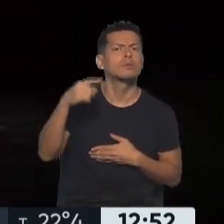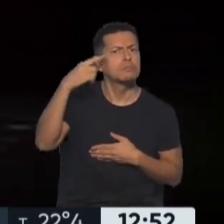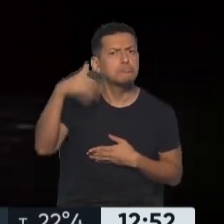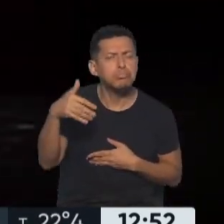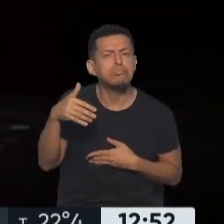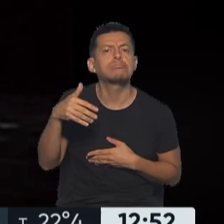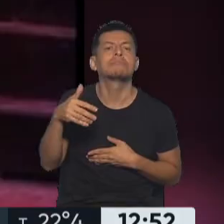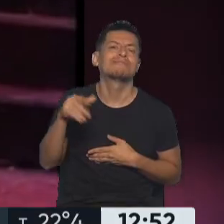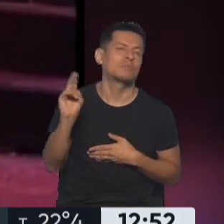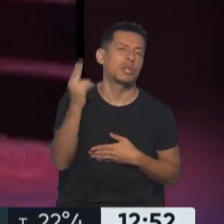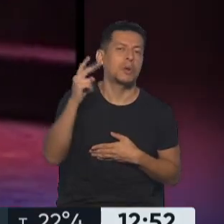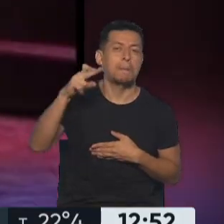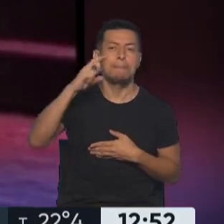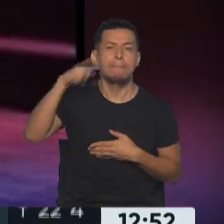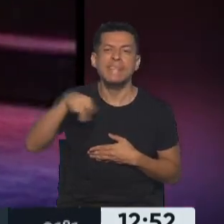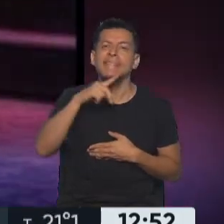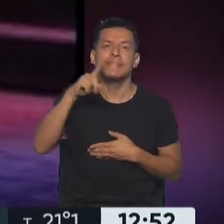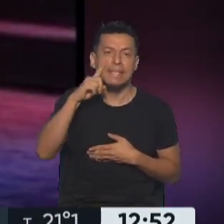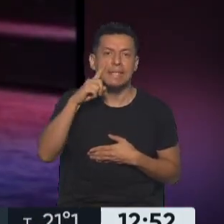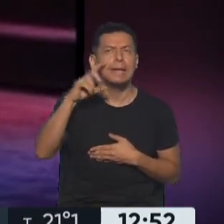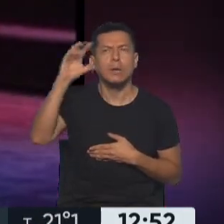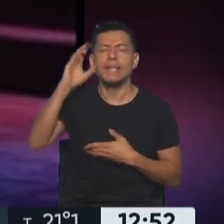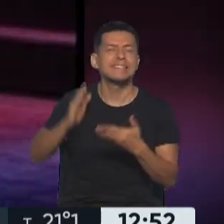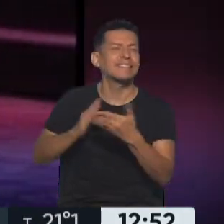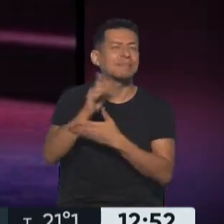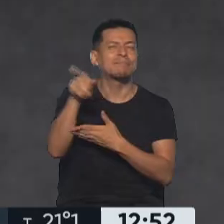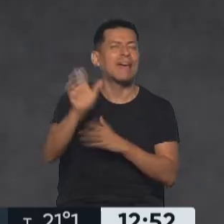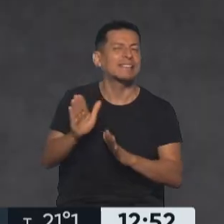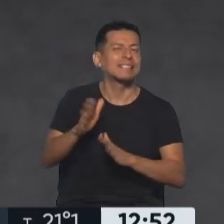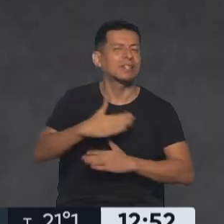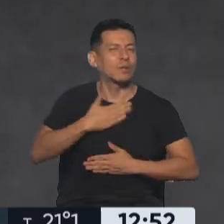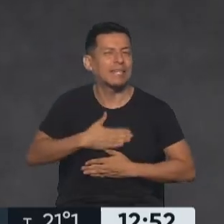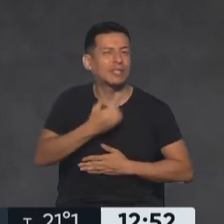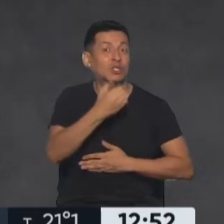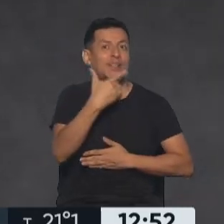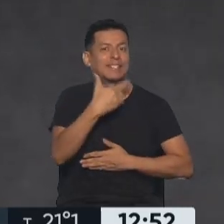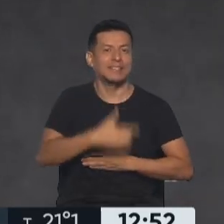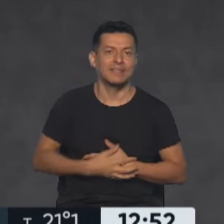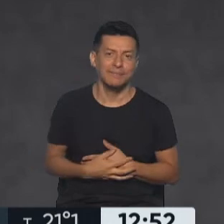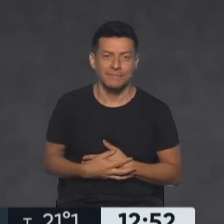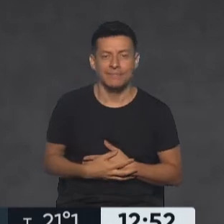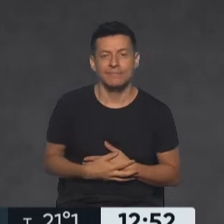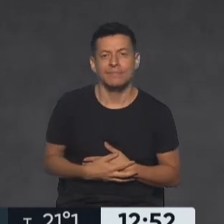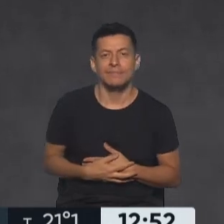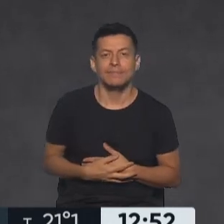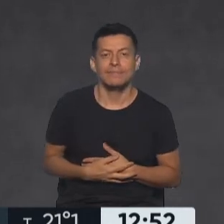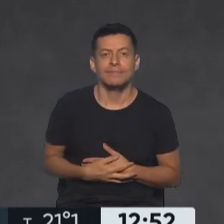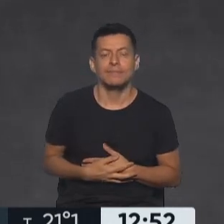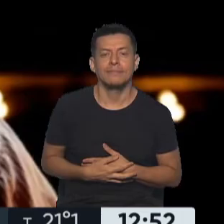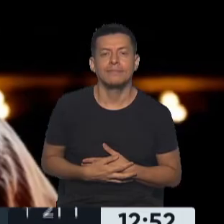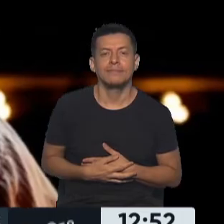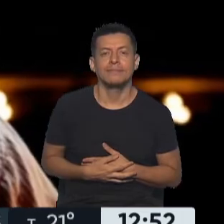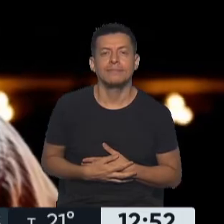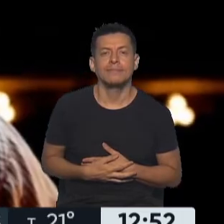falleció Enrique Pinti, y lo vamos a recordar siempre con una sonrisa. Los gobiernos, los radicales, los